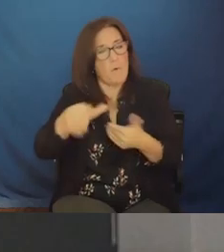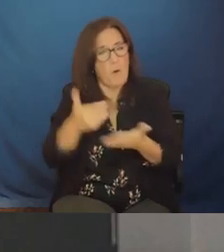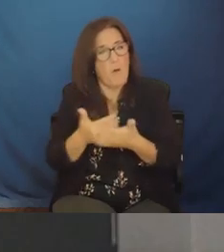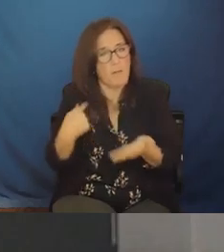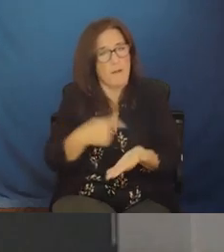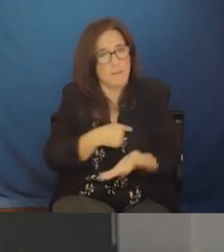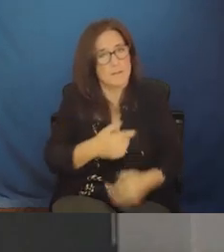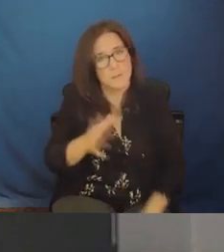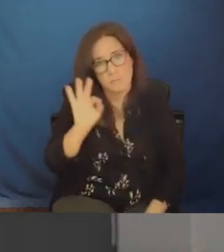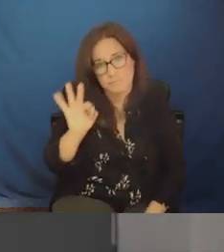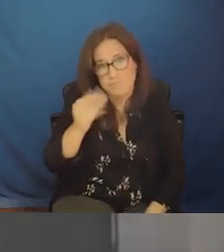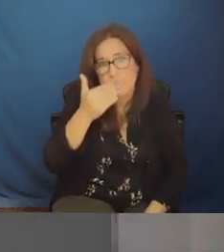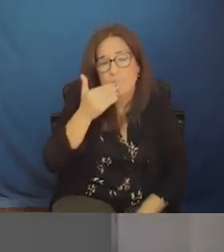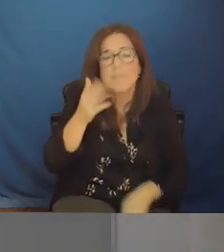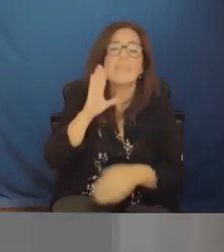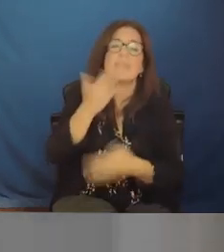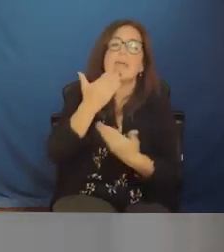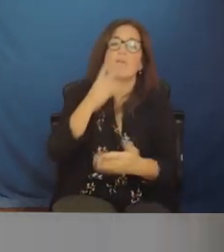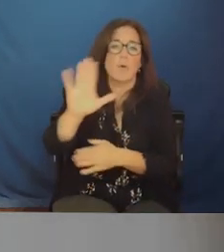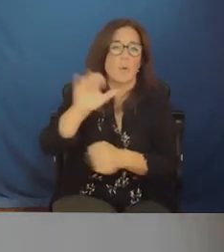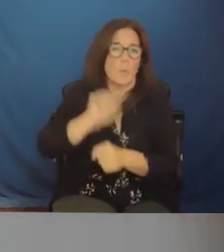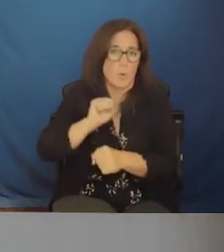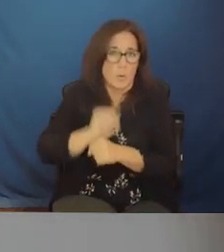que muchísimas gracias por su trabajo